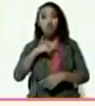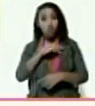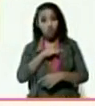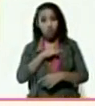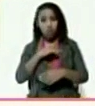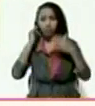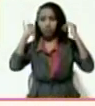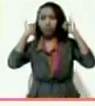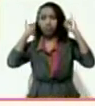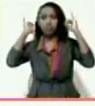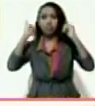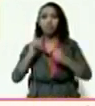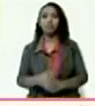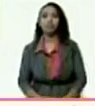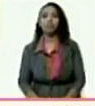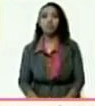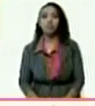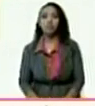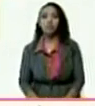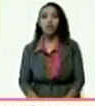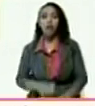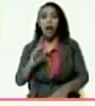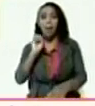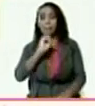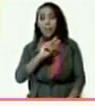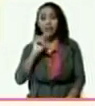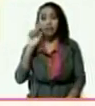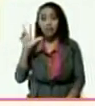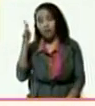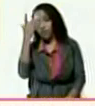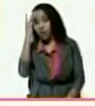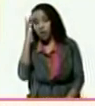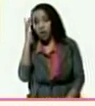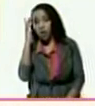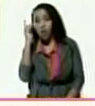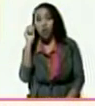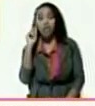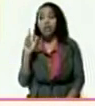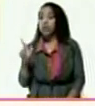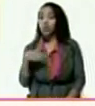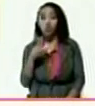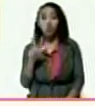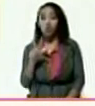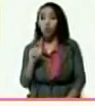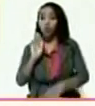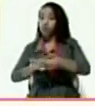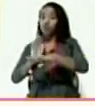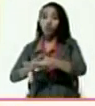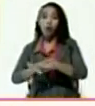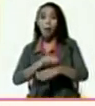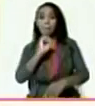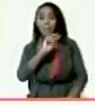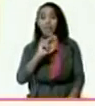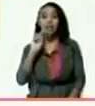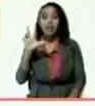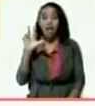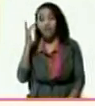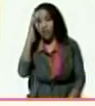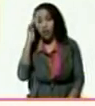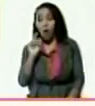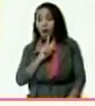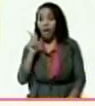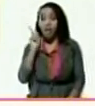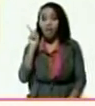celebramos el 23 de febrero sin nosotros haber convocado al 23 de febrero. Quien convocó al 23 de febrero fueron